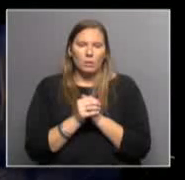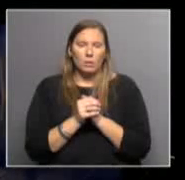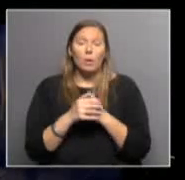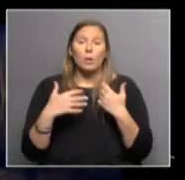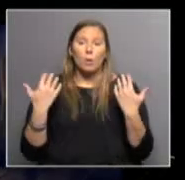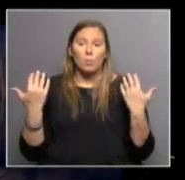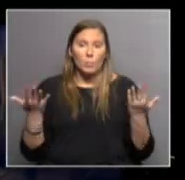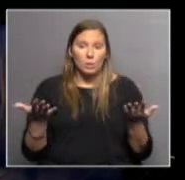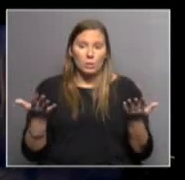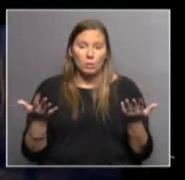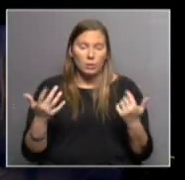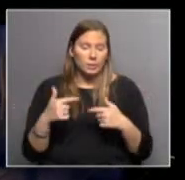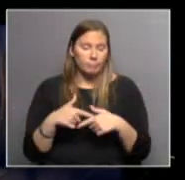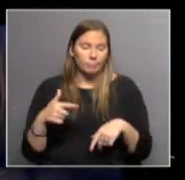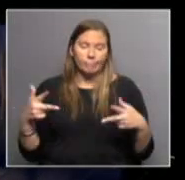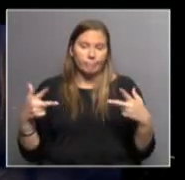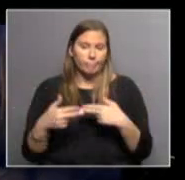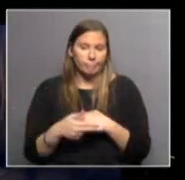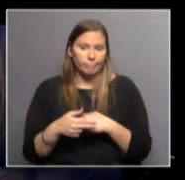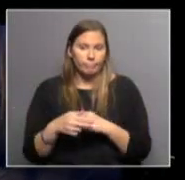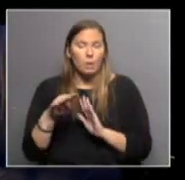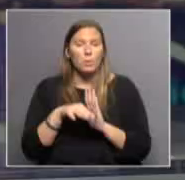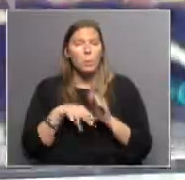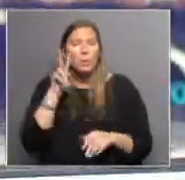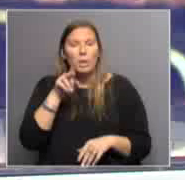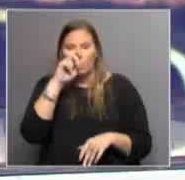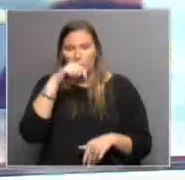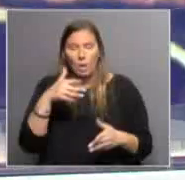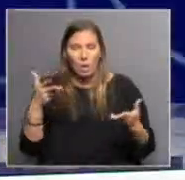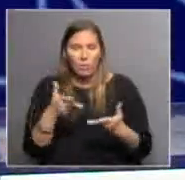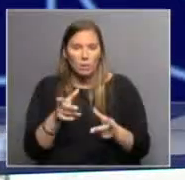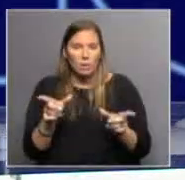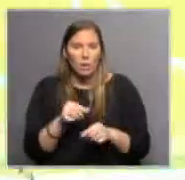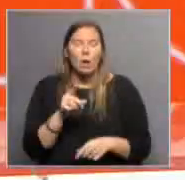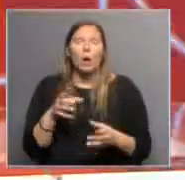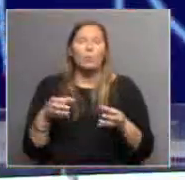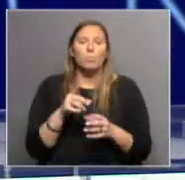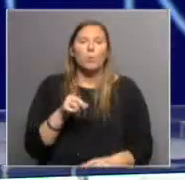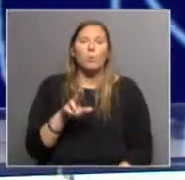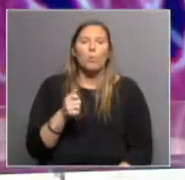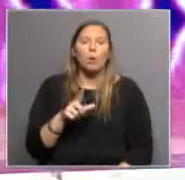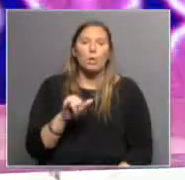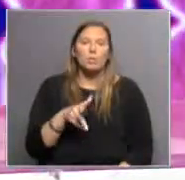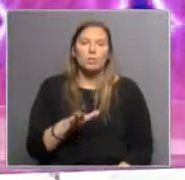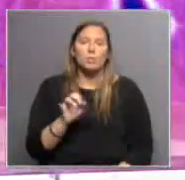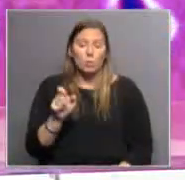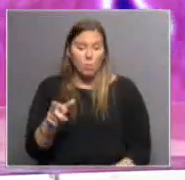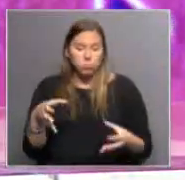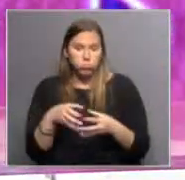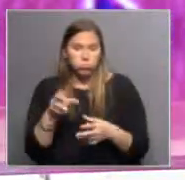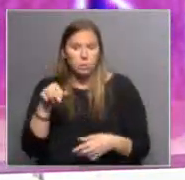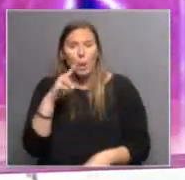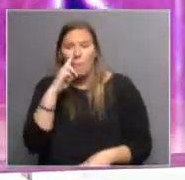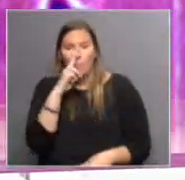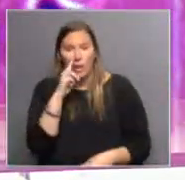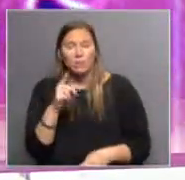Bueno, y llegó el momento de terminar este programa de Mirá Montevideo. Hoy nos vamos con la banda Gualicho, una banda oriunda de Pando que